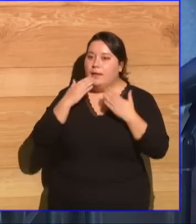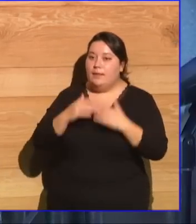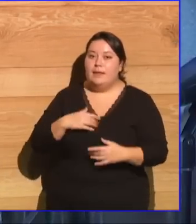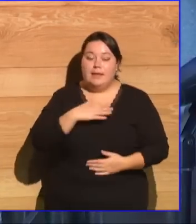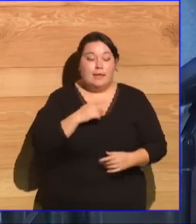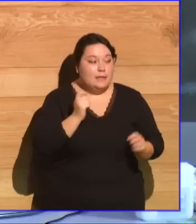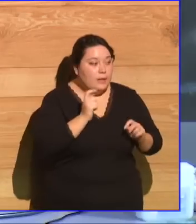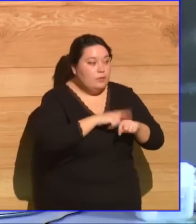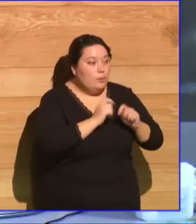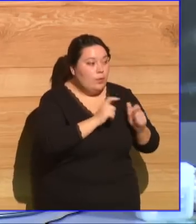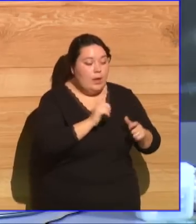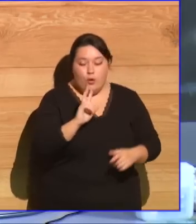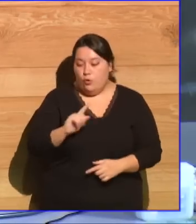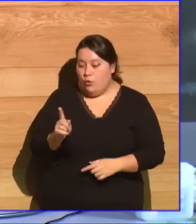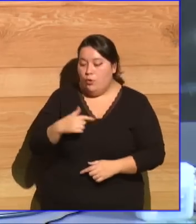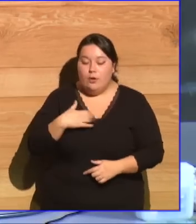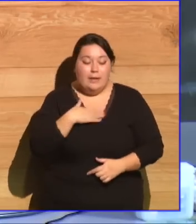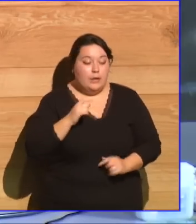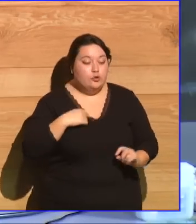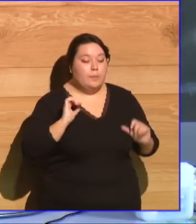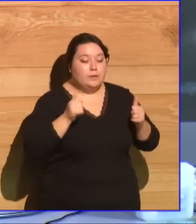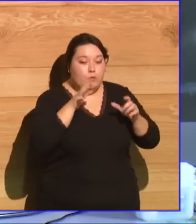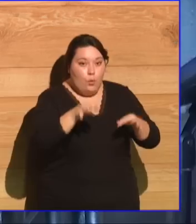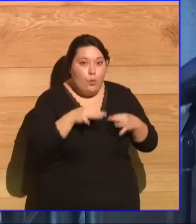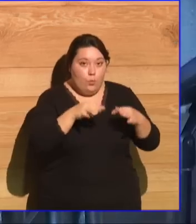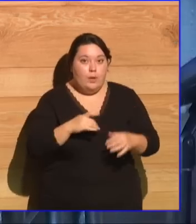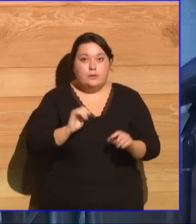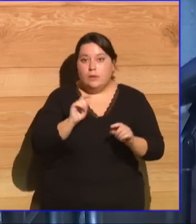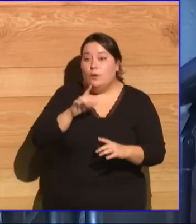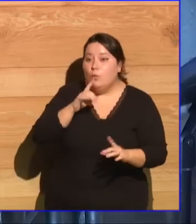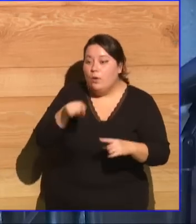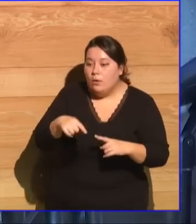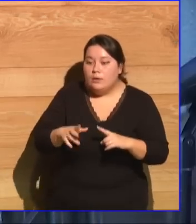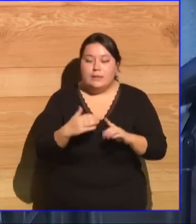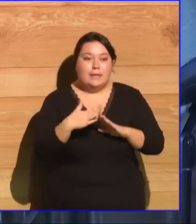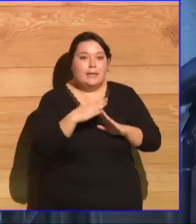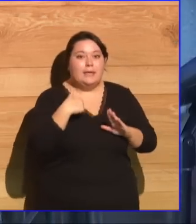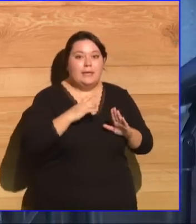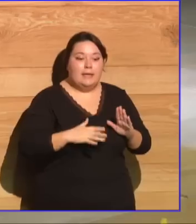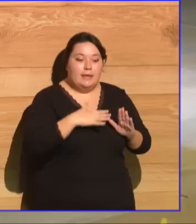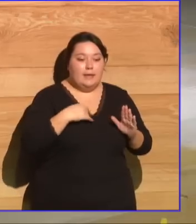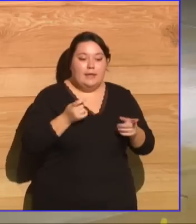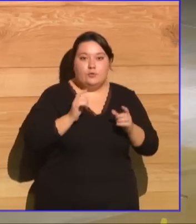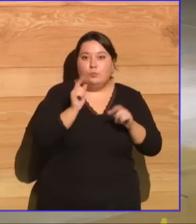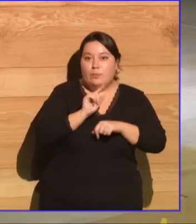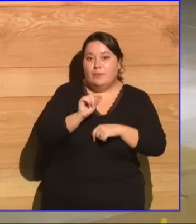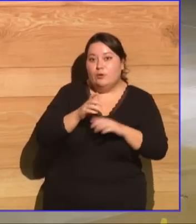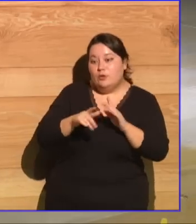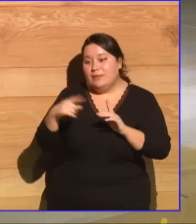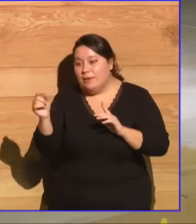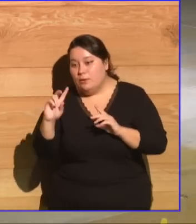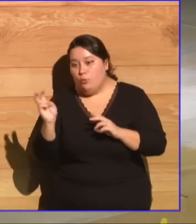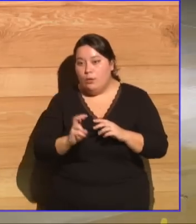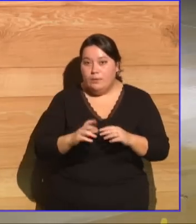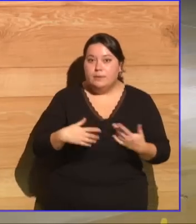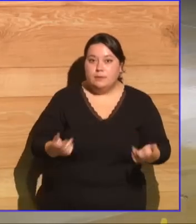demos un rato? No. Presento Always. No. Hay un instante... Y luego... ¿Quieres salir unos minutos y vuelves cuando lo tengas claro? Hay un